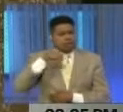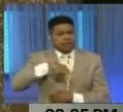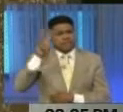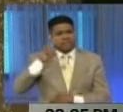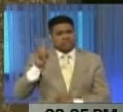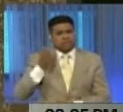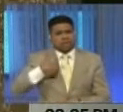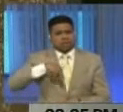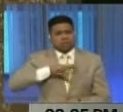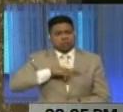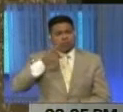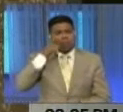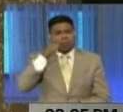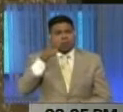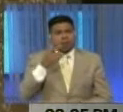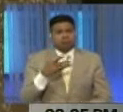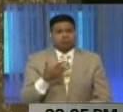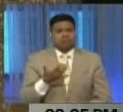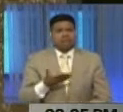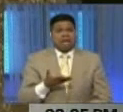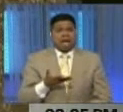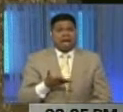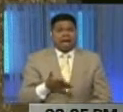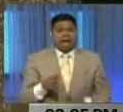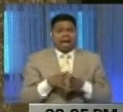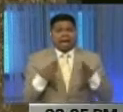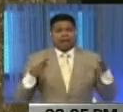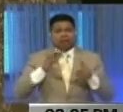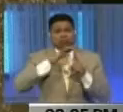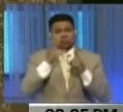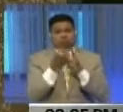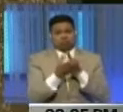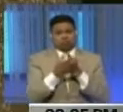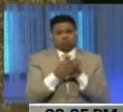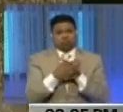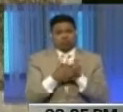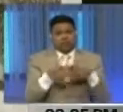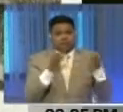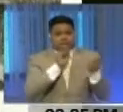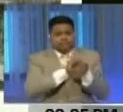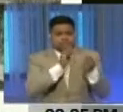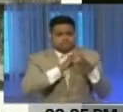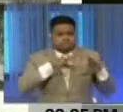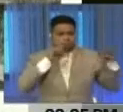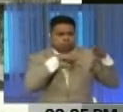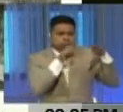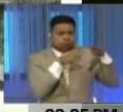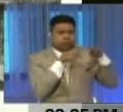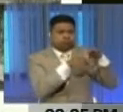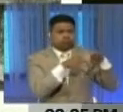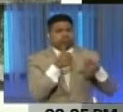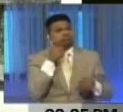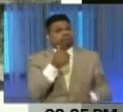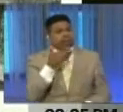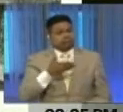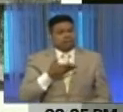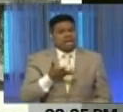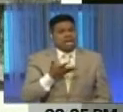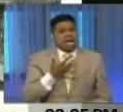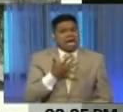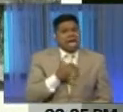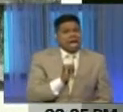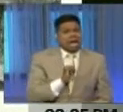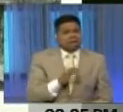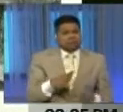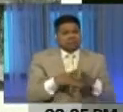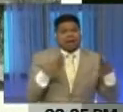nuestro pueblo tienen una gran cultura minera y también tienen una gran historia minera. Ahora hay que tener una gran